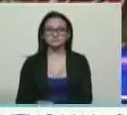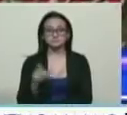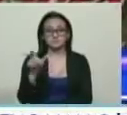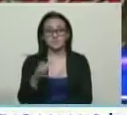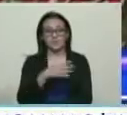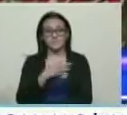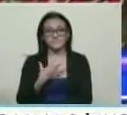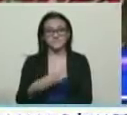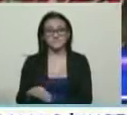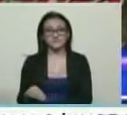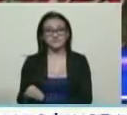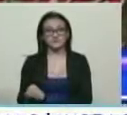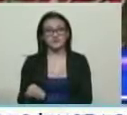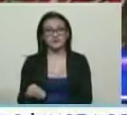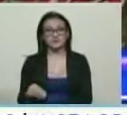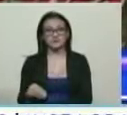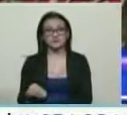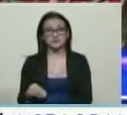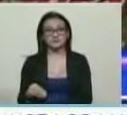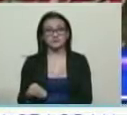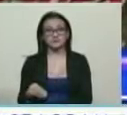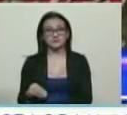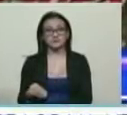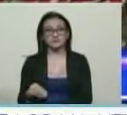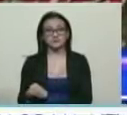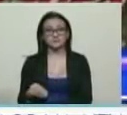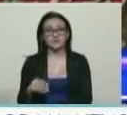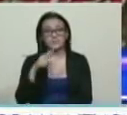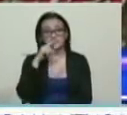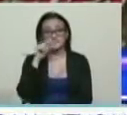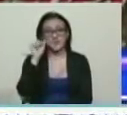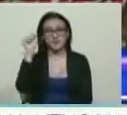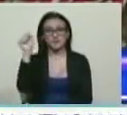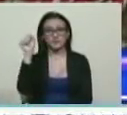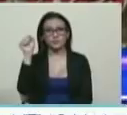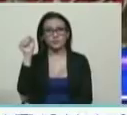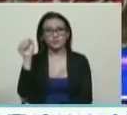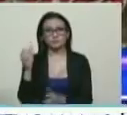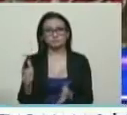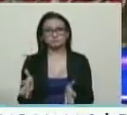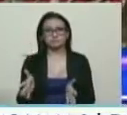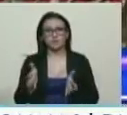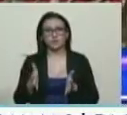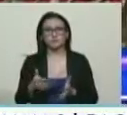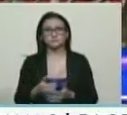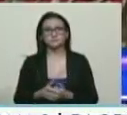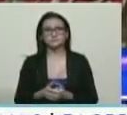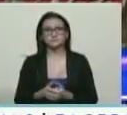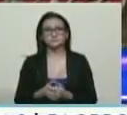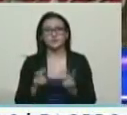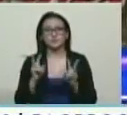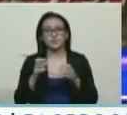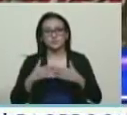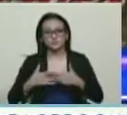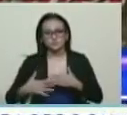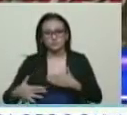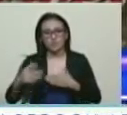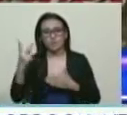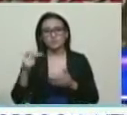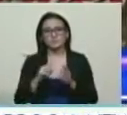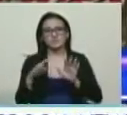presidente constitucional, Nicolás Maduro, fue reelecto para un nuevo periodo,